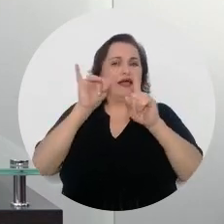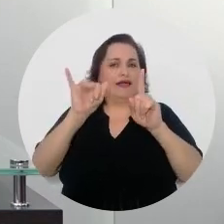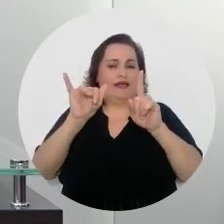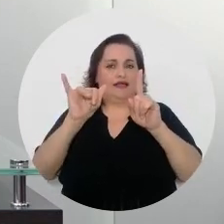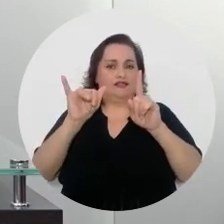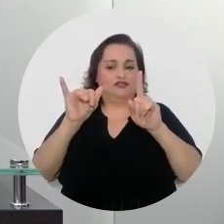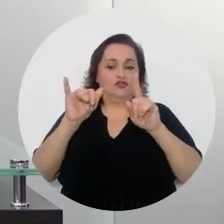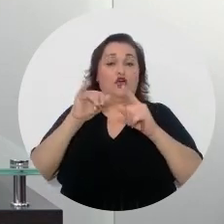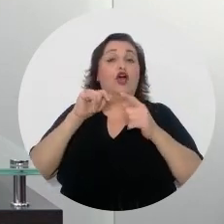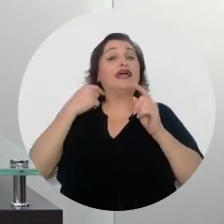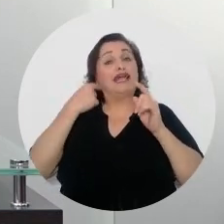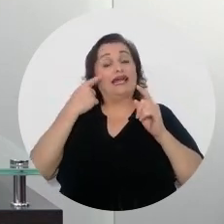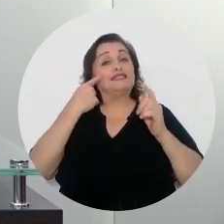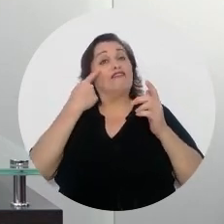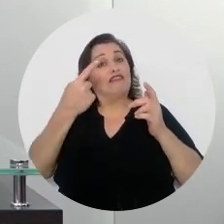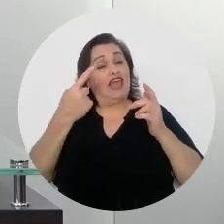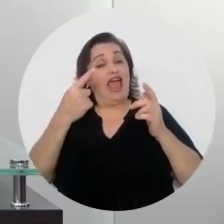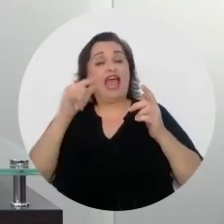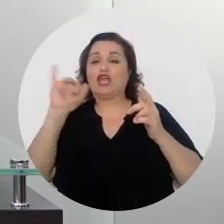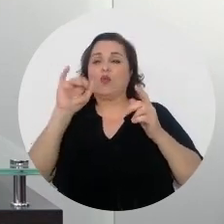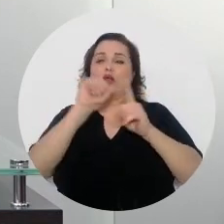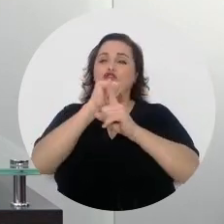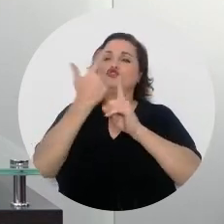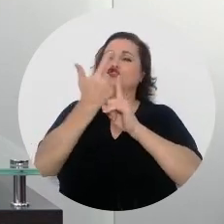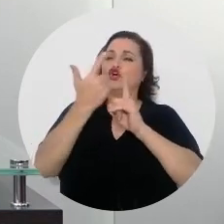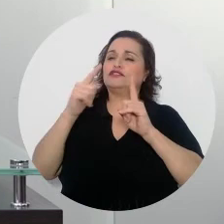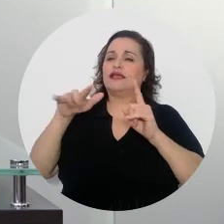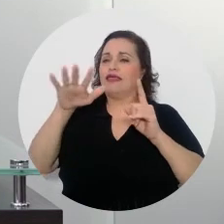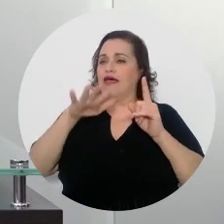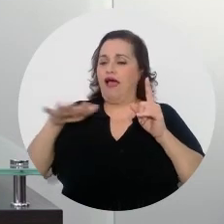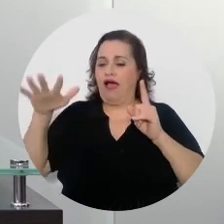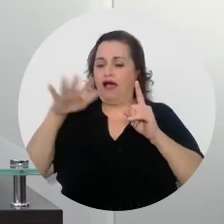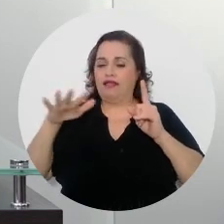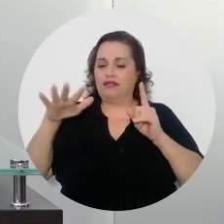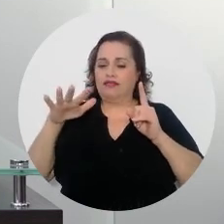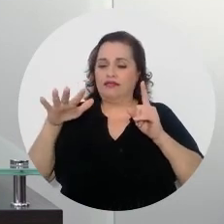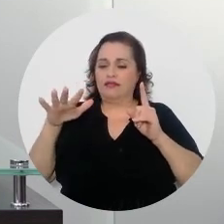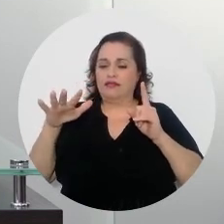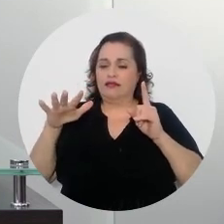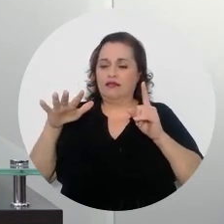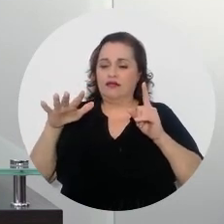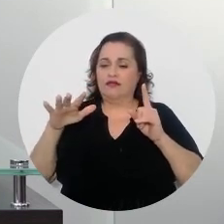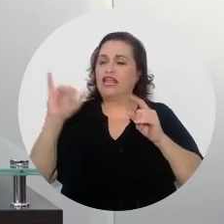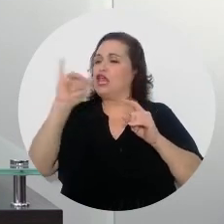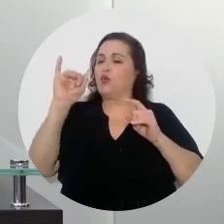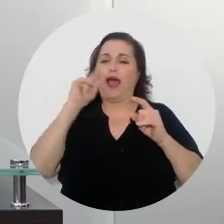eso, es que estemos reflejados como sociedad,